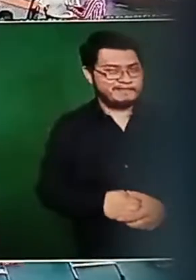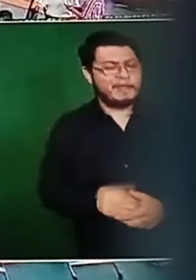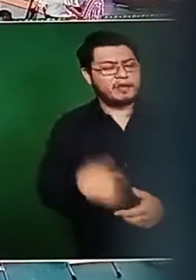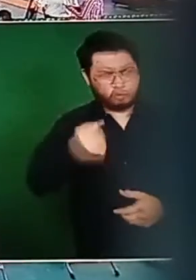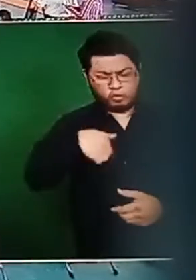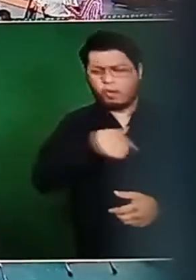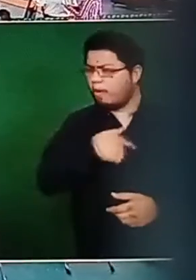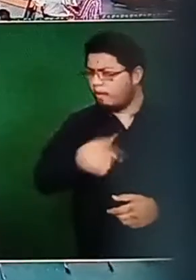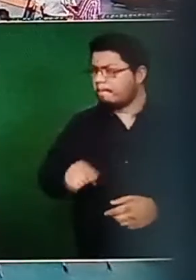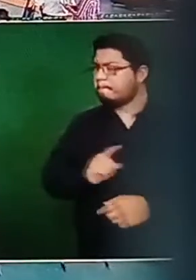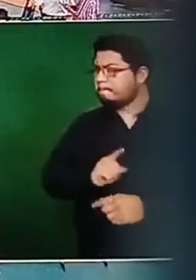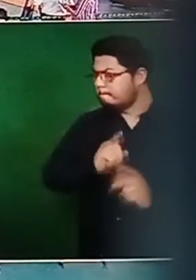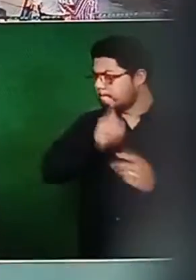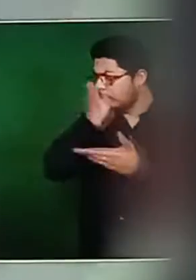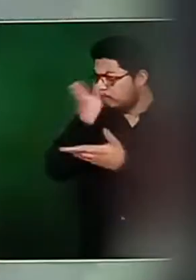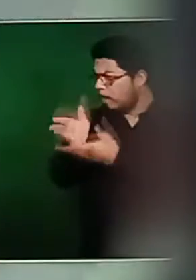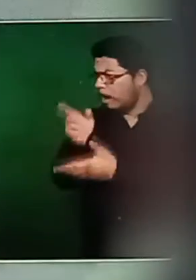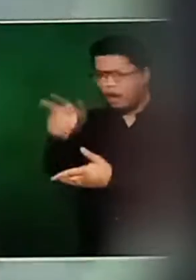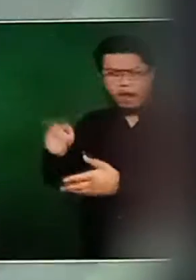protesta legal,